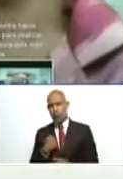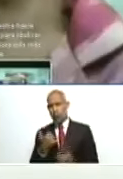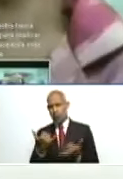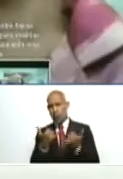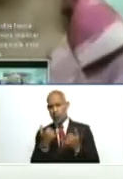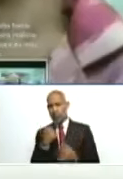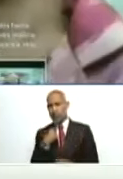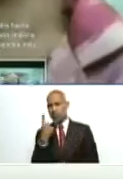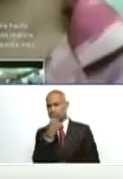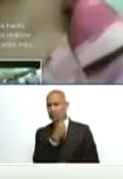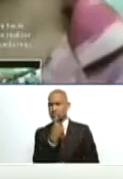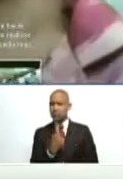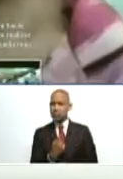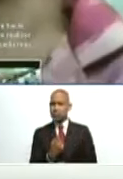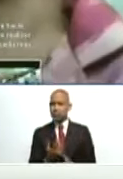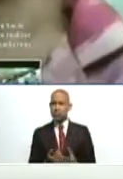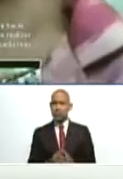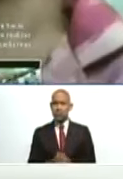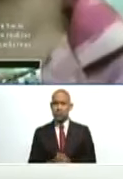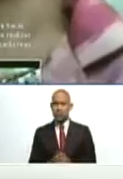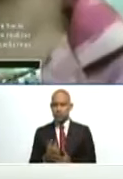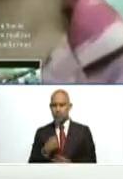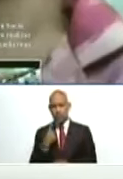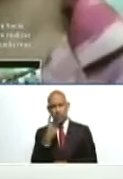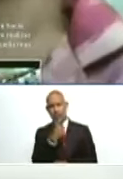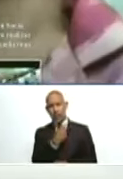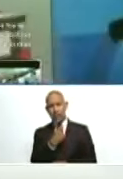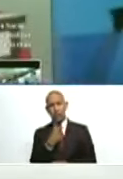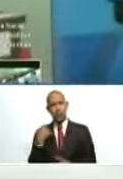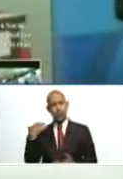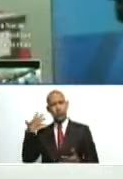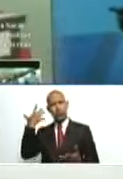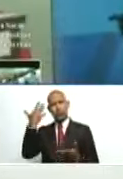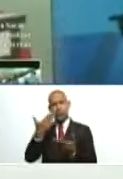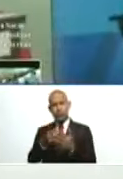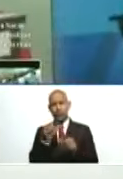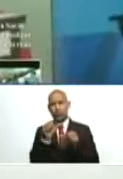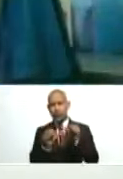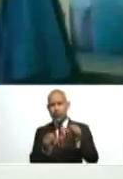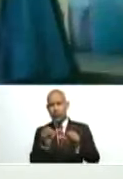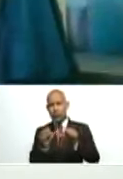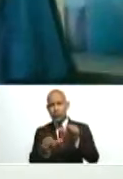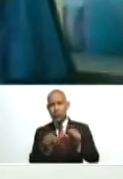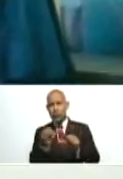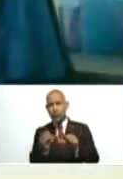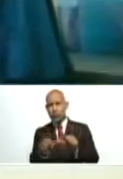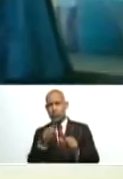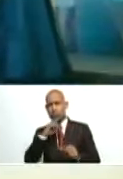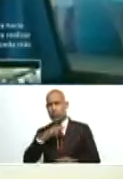Pedro Calzadilla, lo que se ha preguntado tanta gente durante tantos siglos desde que existe el Homo sapiens.